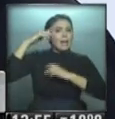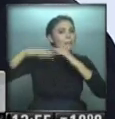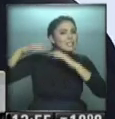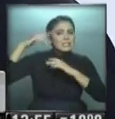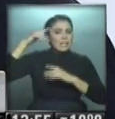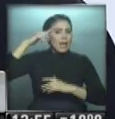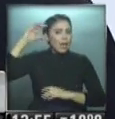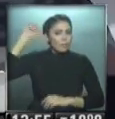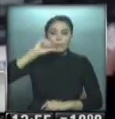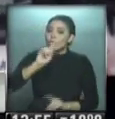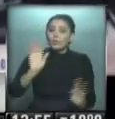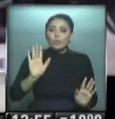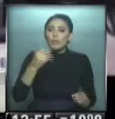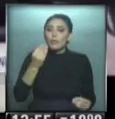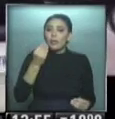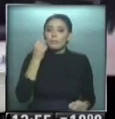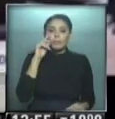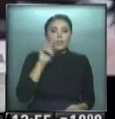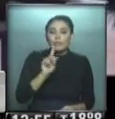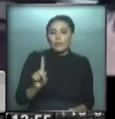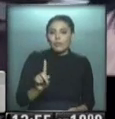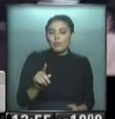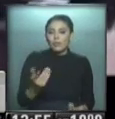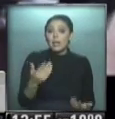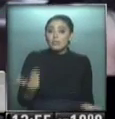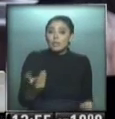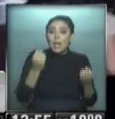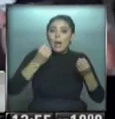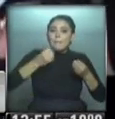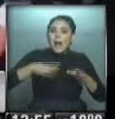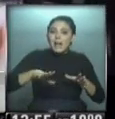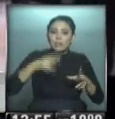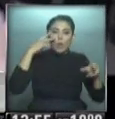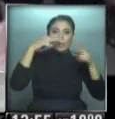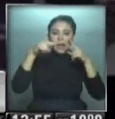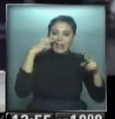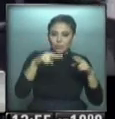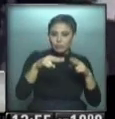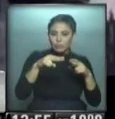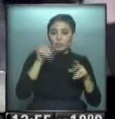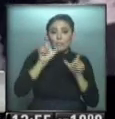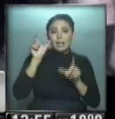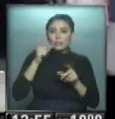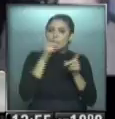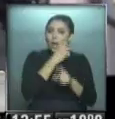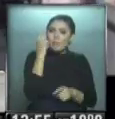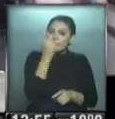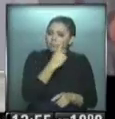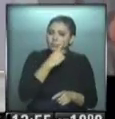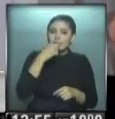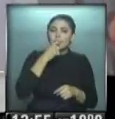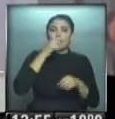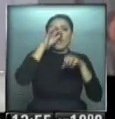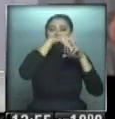intelectual sino porque no veían entonces apareció esta operación devolviéndole la visión a las personas que tenían